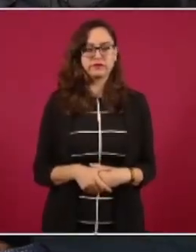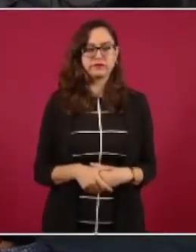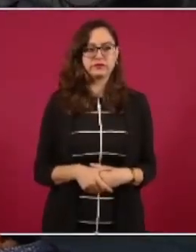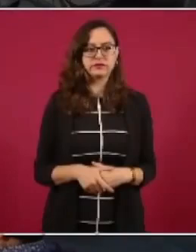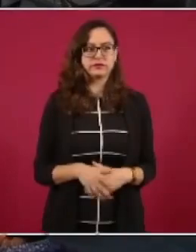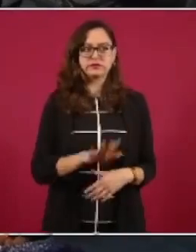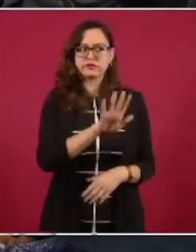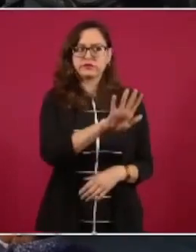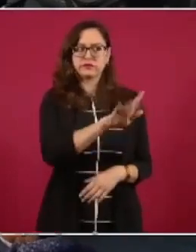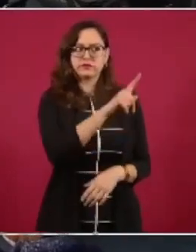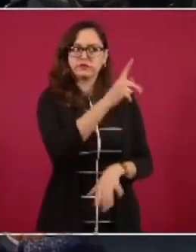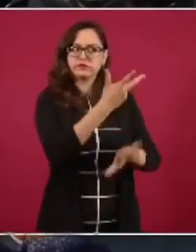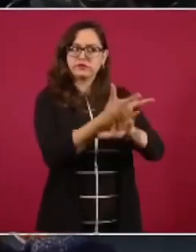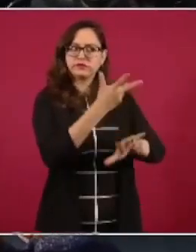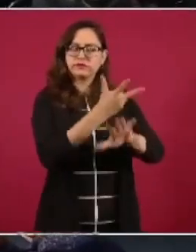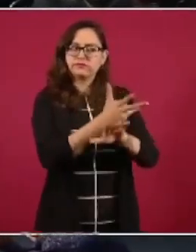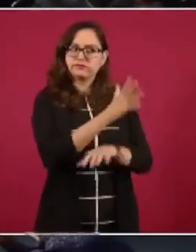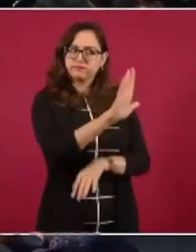pidiéndole que